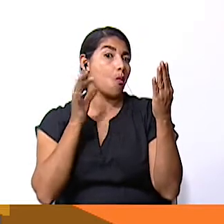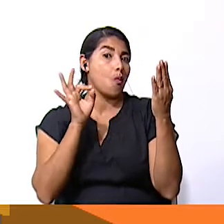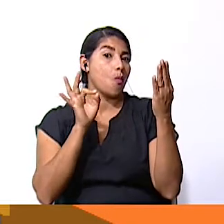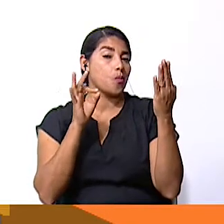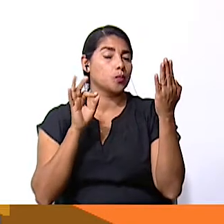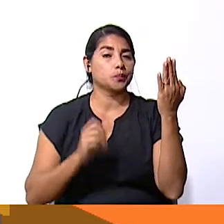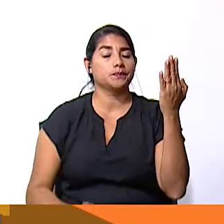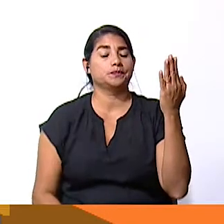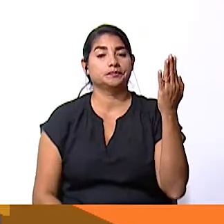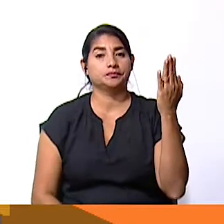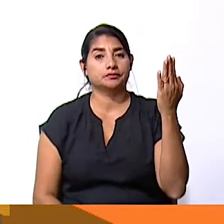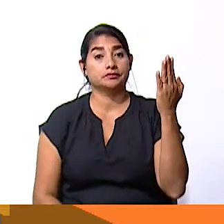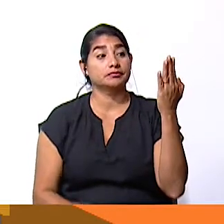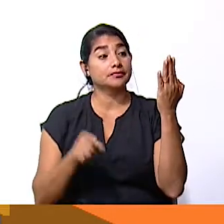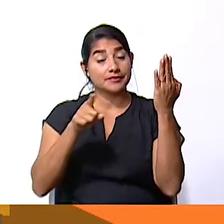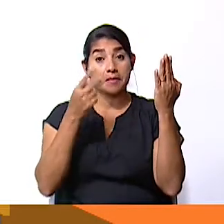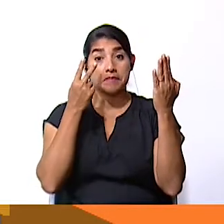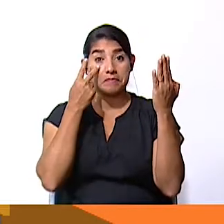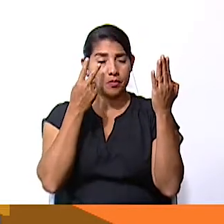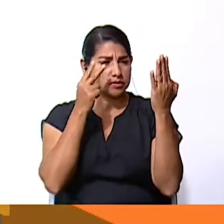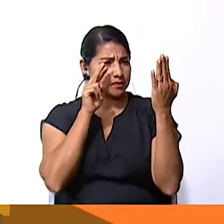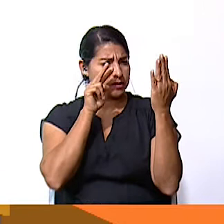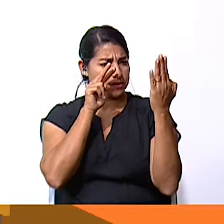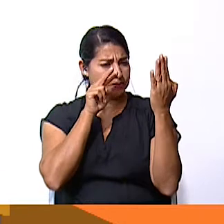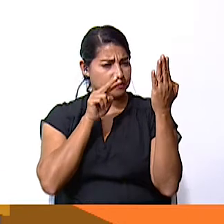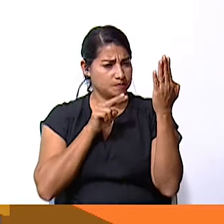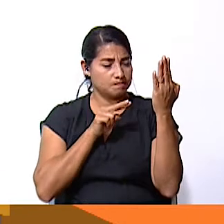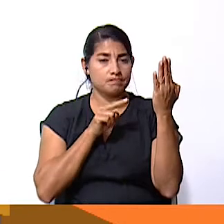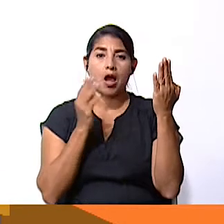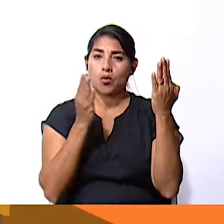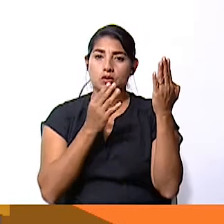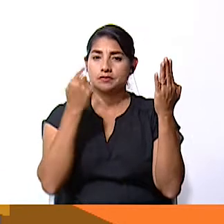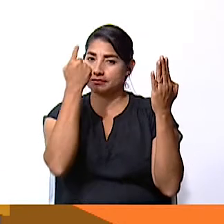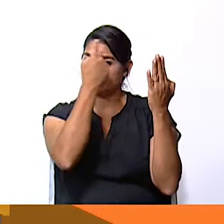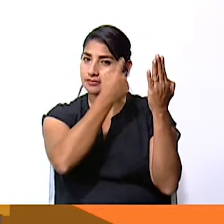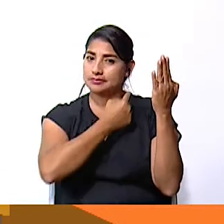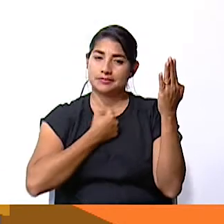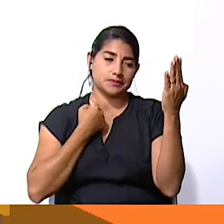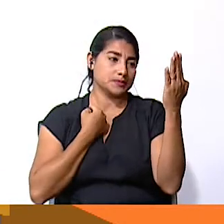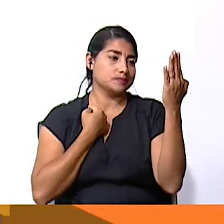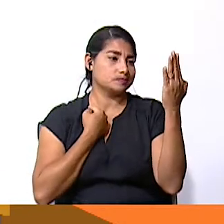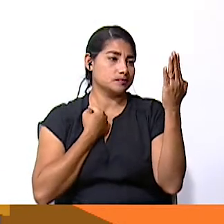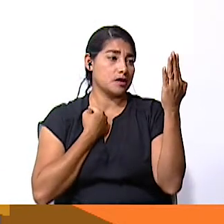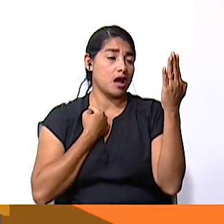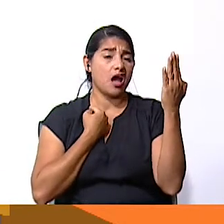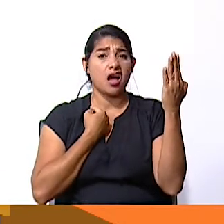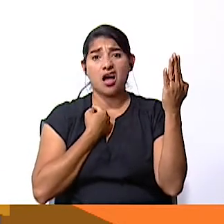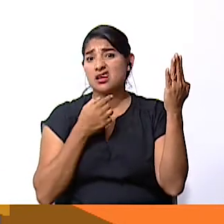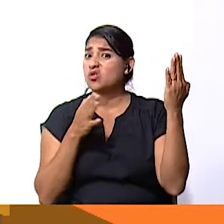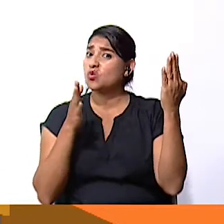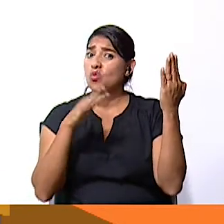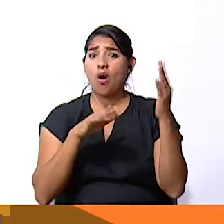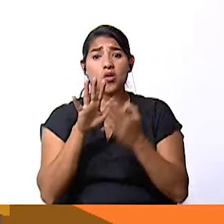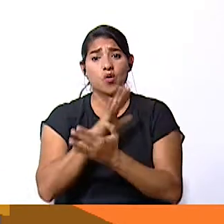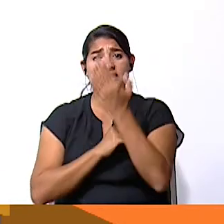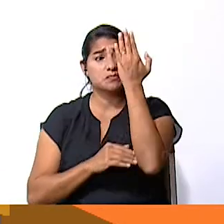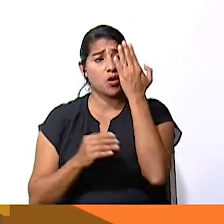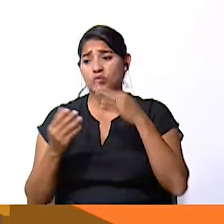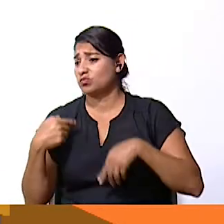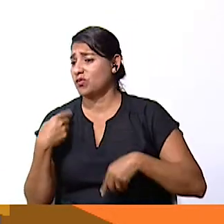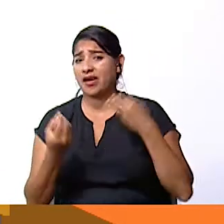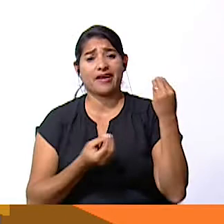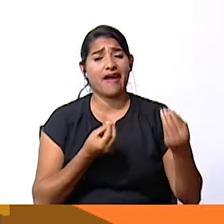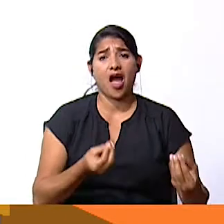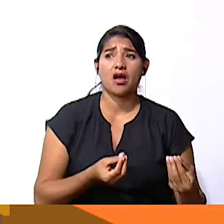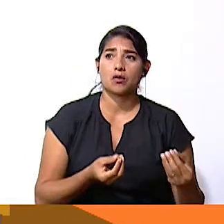bien. Van a observar esos detalles. Si no tenemos un espejo cerca, ahí a